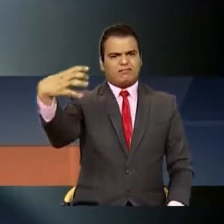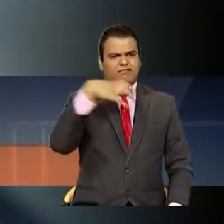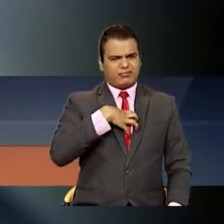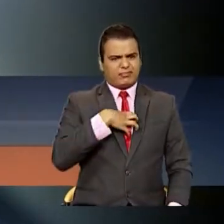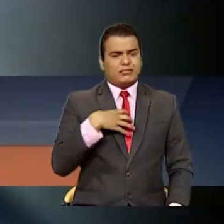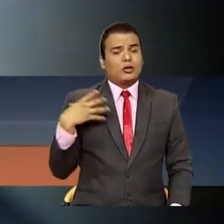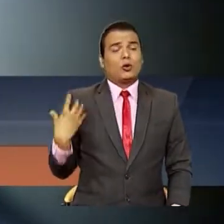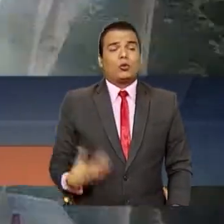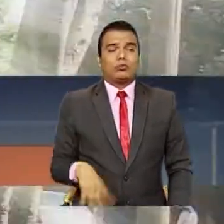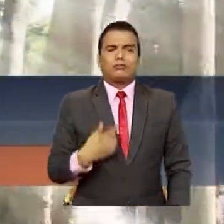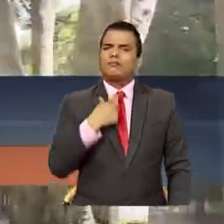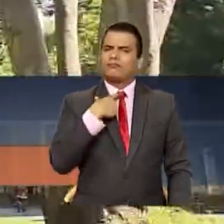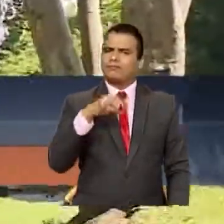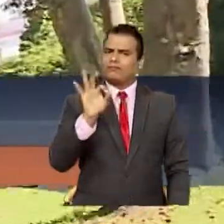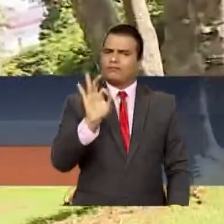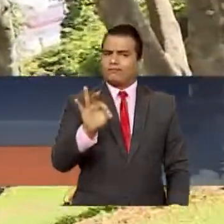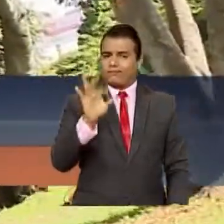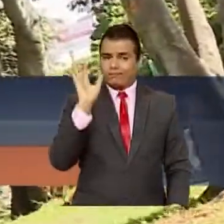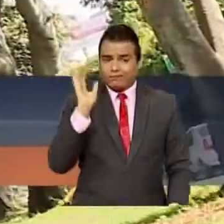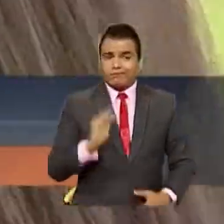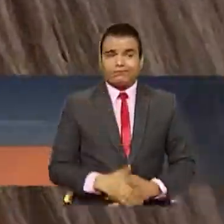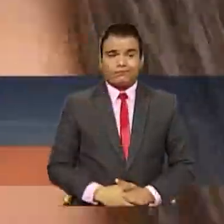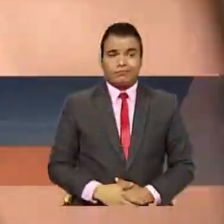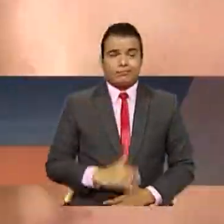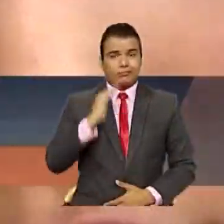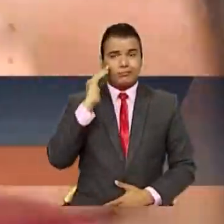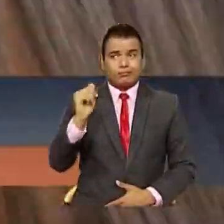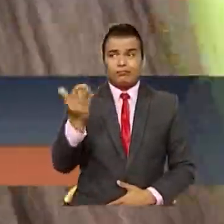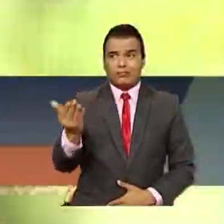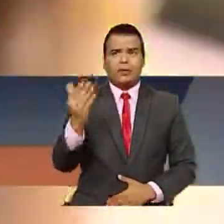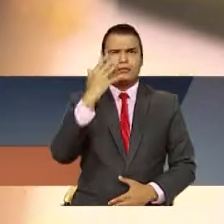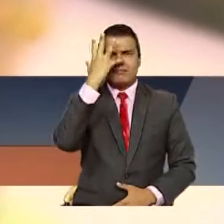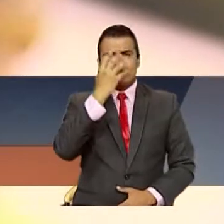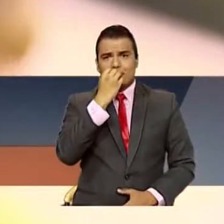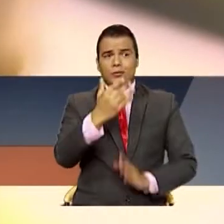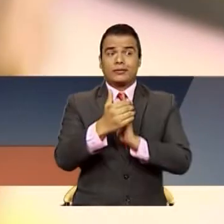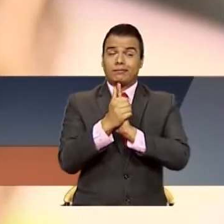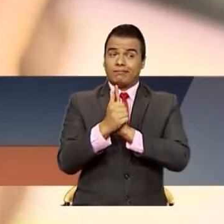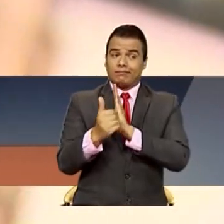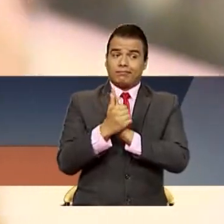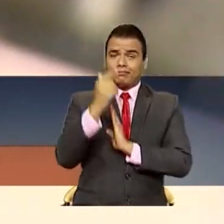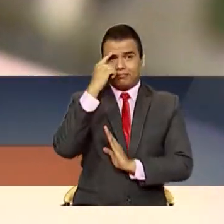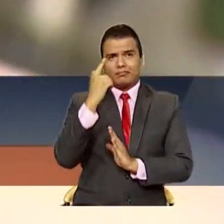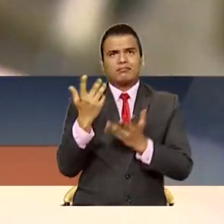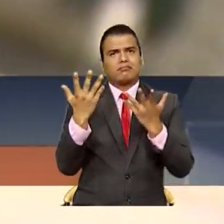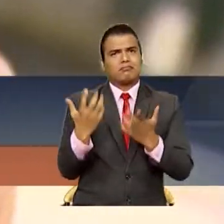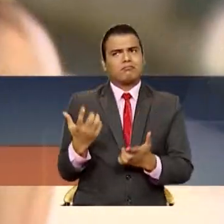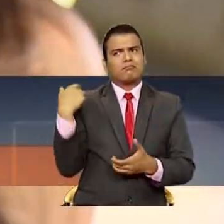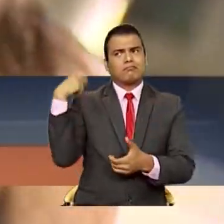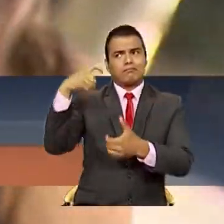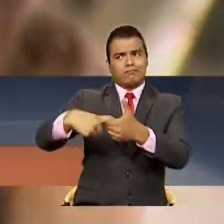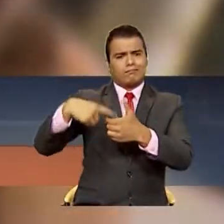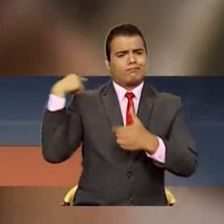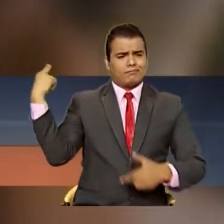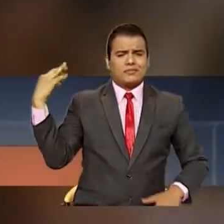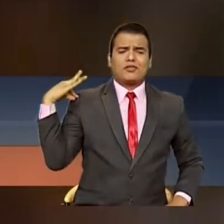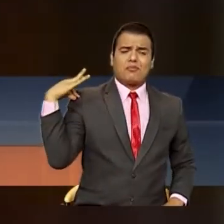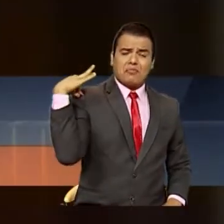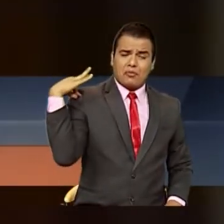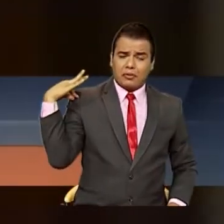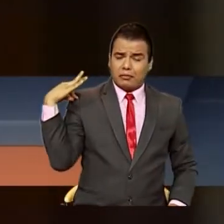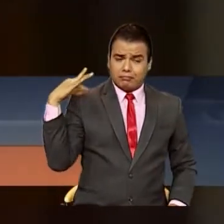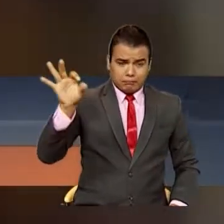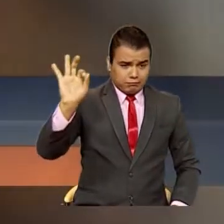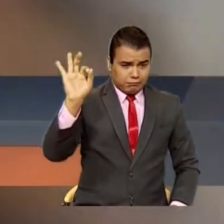entonces todo eso me gusta. Esta hermosa y talentosa mujer además decidió experimentar en el modelaje y le ha ido